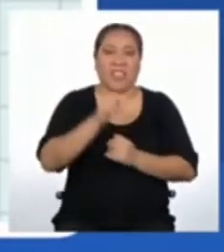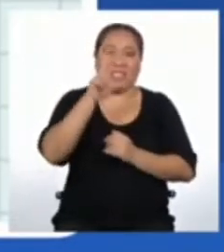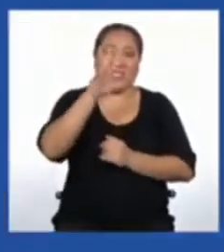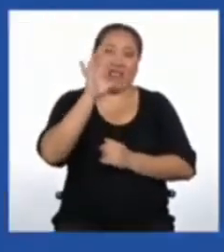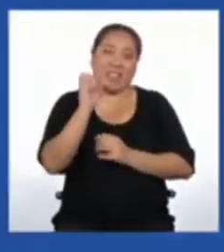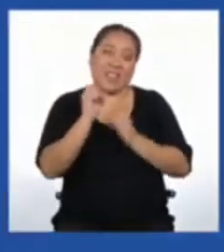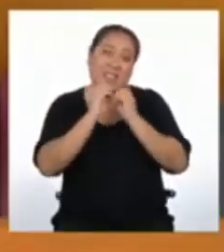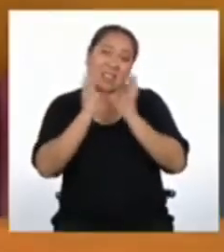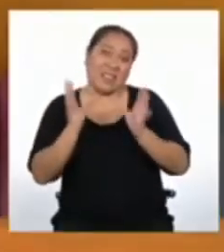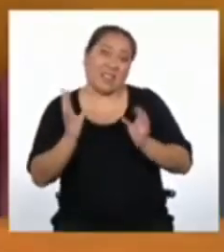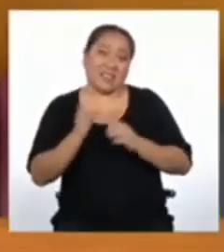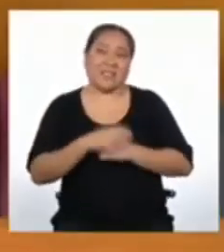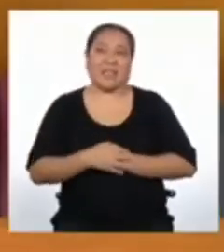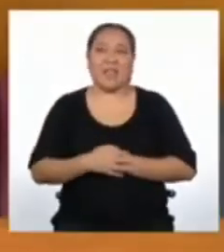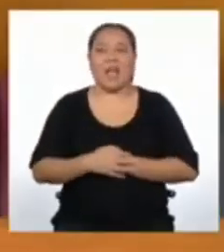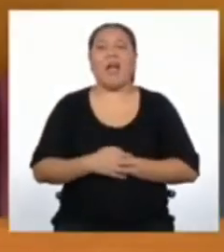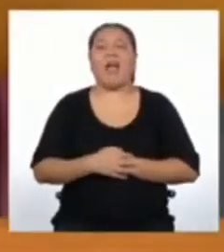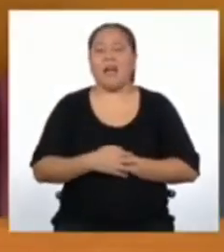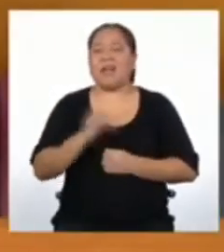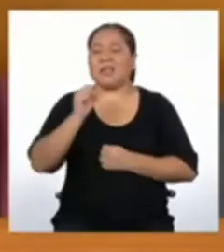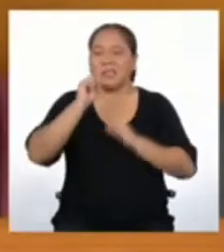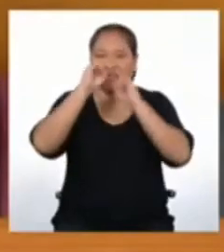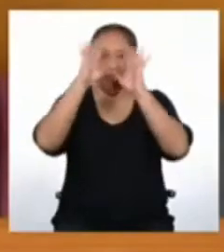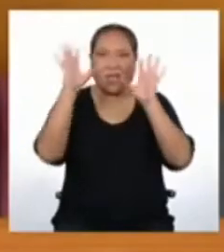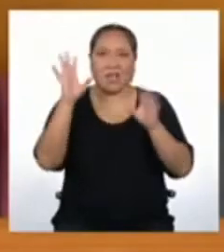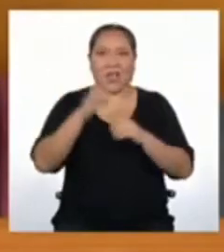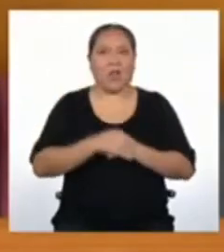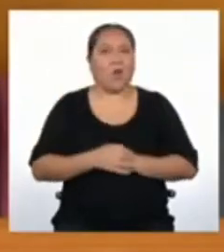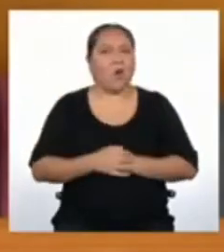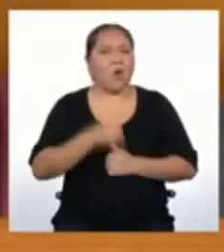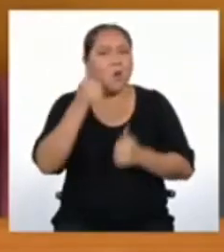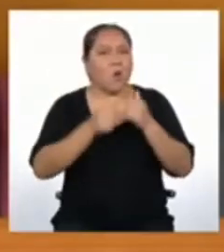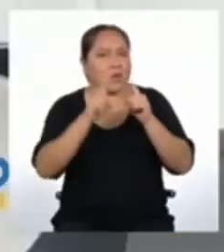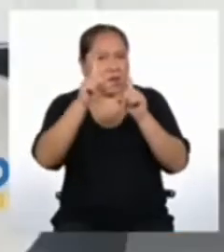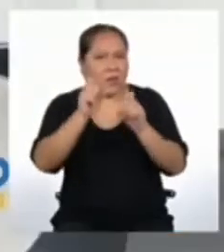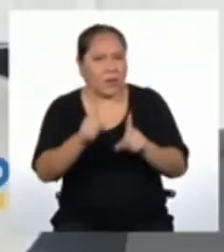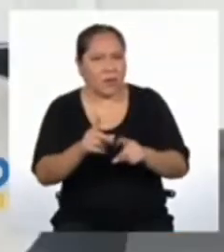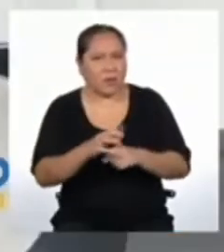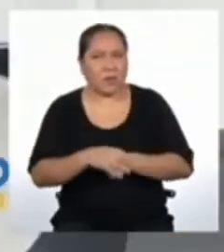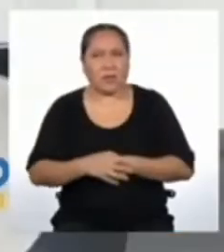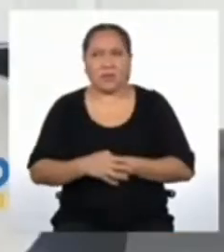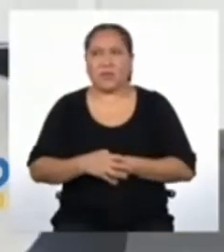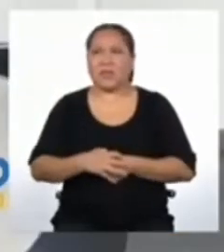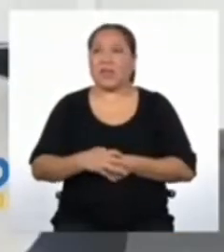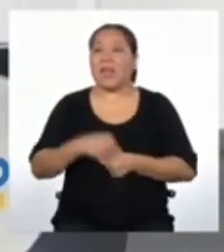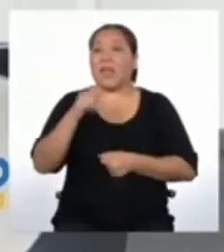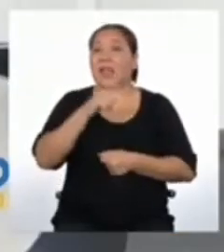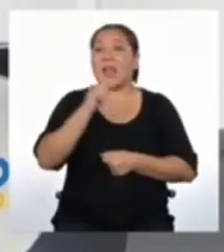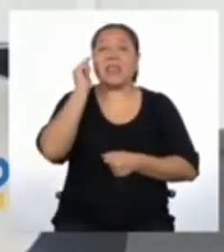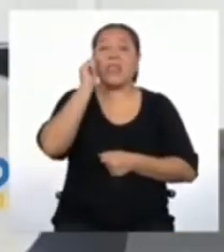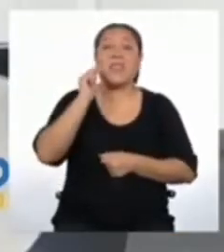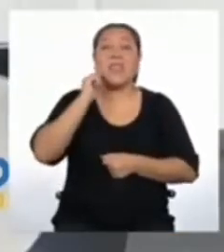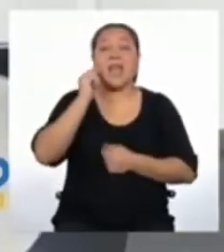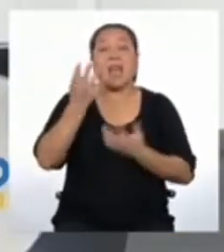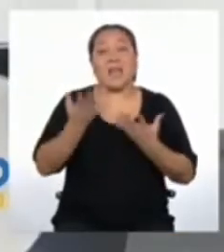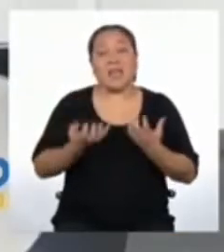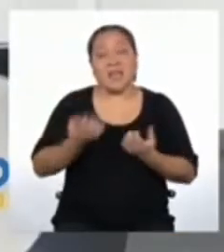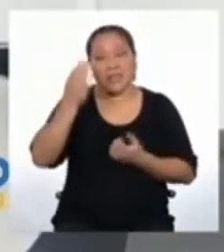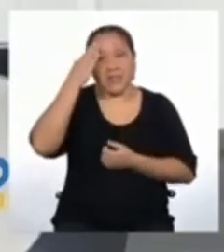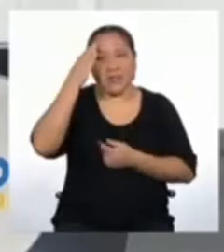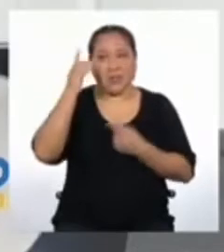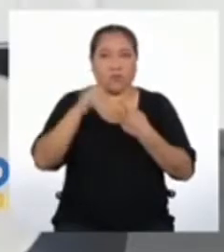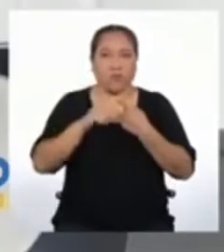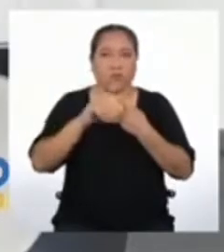30 días del mes. ¡Clarísimo! ¿Cuáles son nuestras preguntas? A la tía Faustina le gustaría saber,